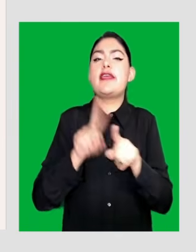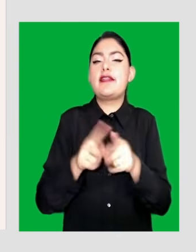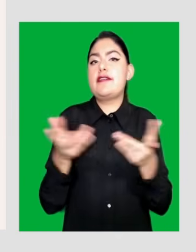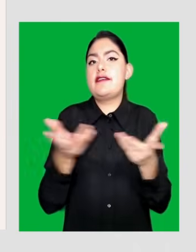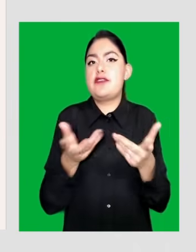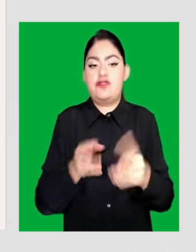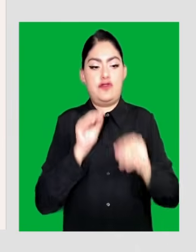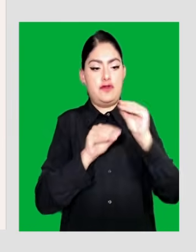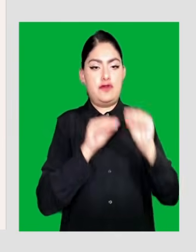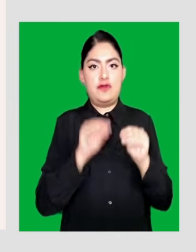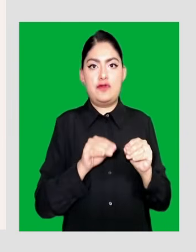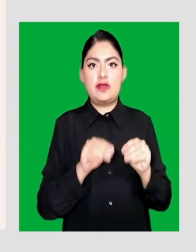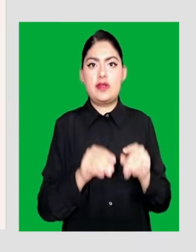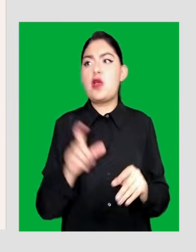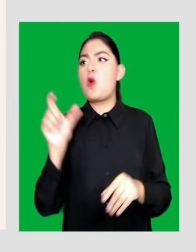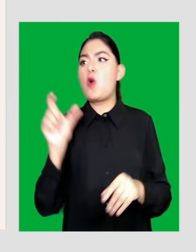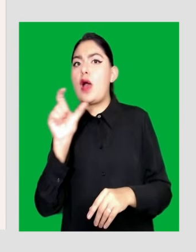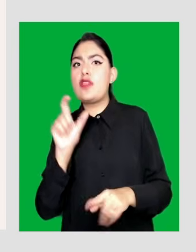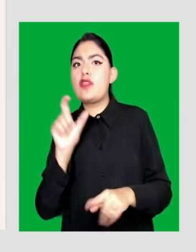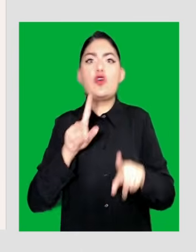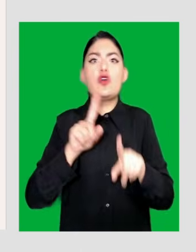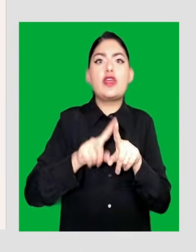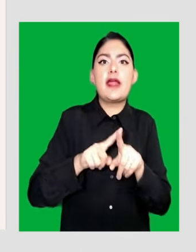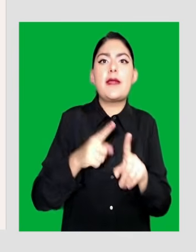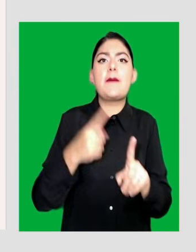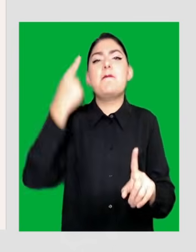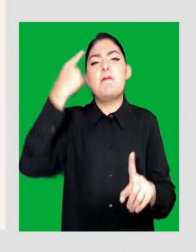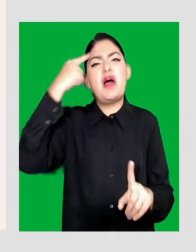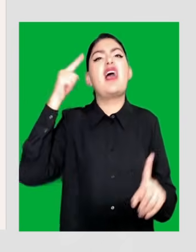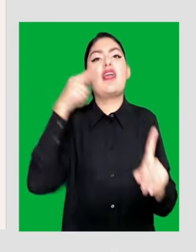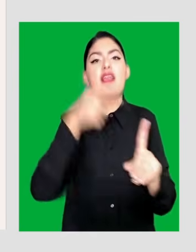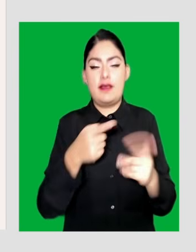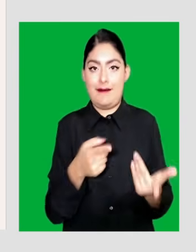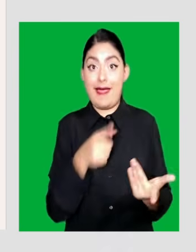al trabajar con los datos. Finalmente, el